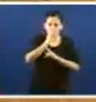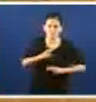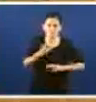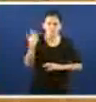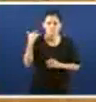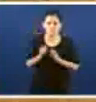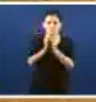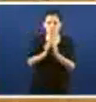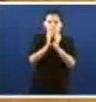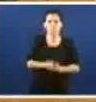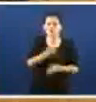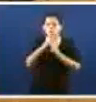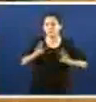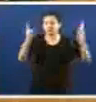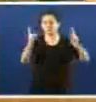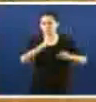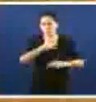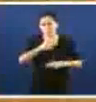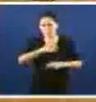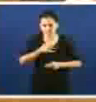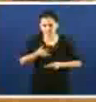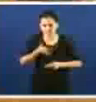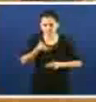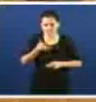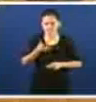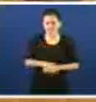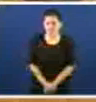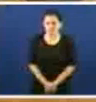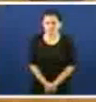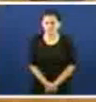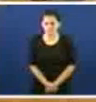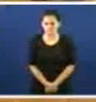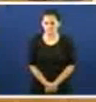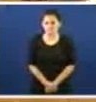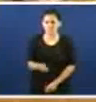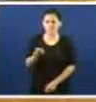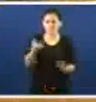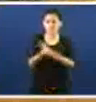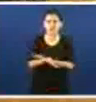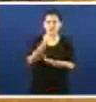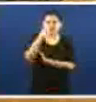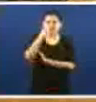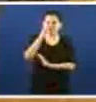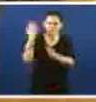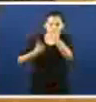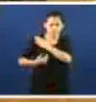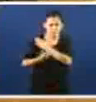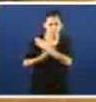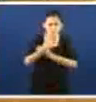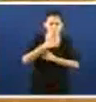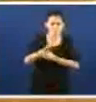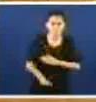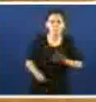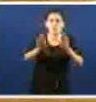no franquismo, ainda que era un home conservador. Pero conservador é unha cousa, Outra cousa é